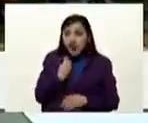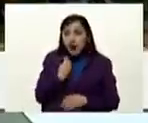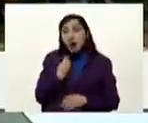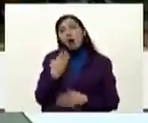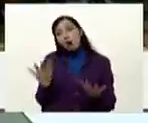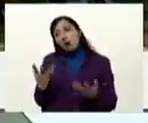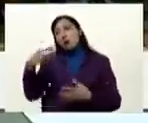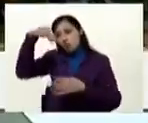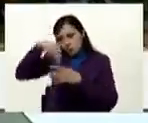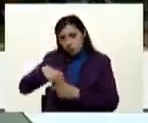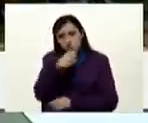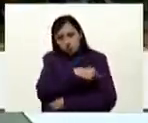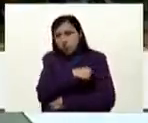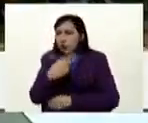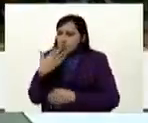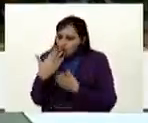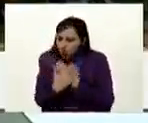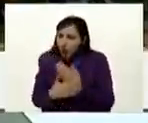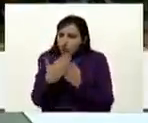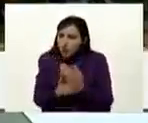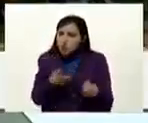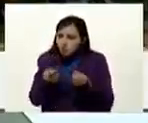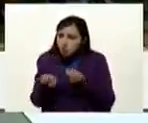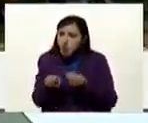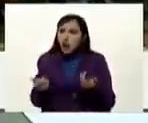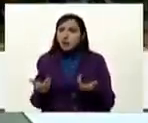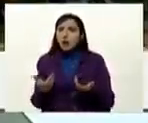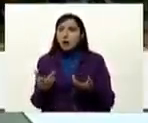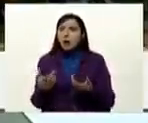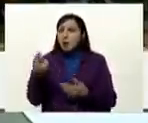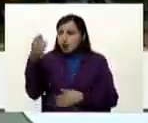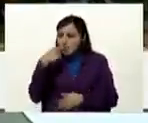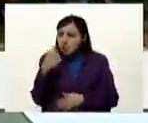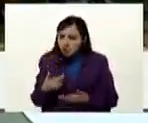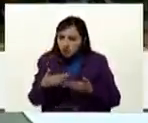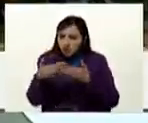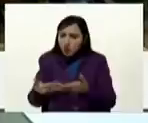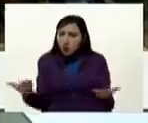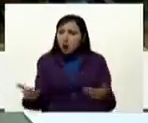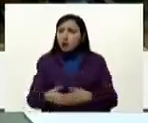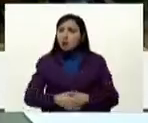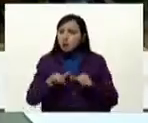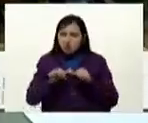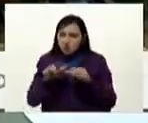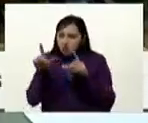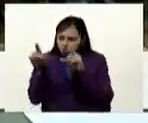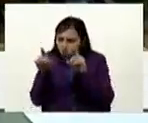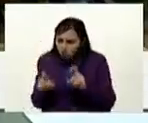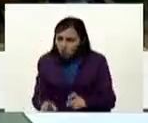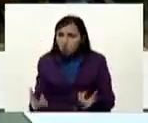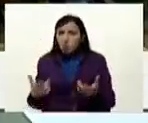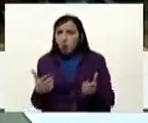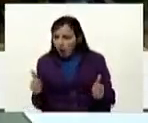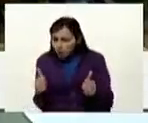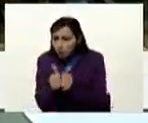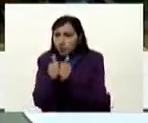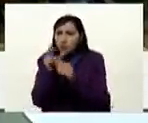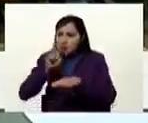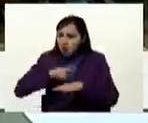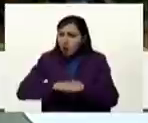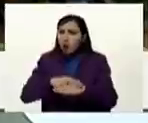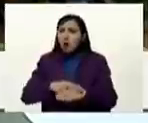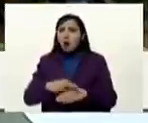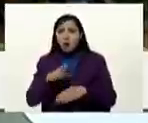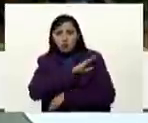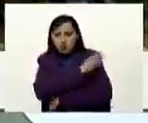hospitalícenlo, vale, con cariño, con amor. Pónganle las medicinas, seguimiento, la compañía, la